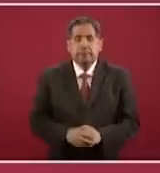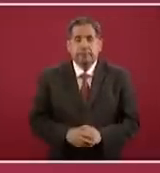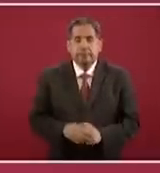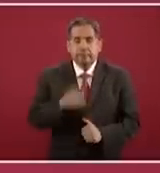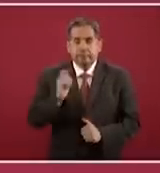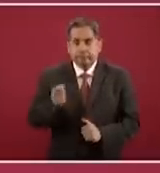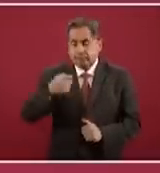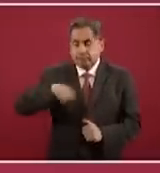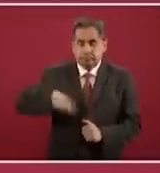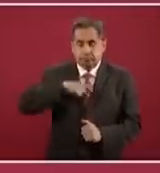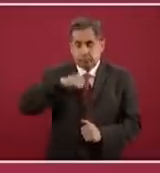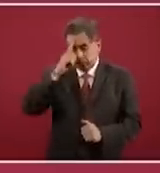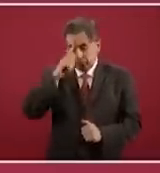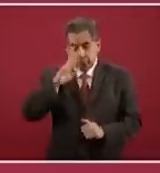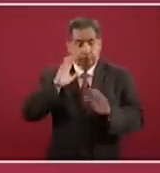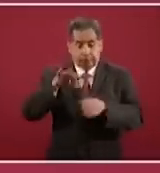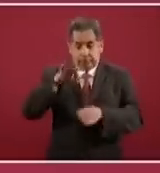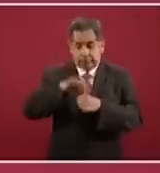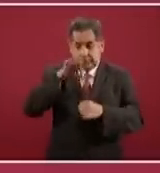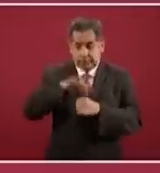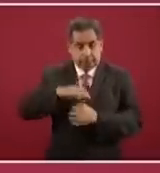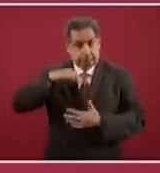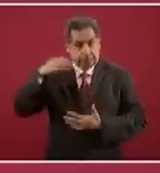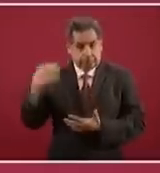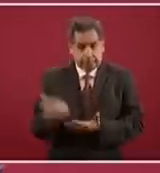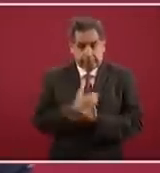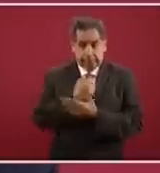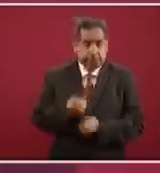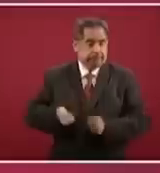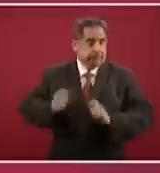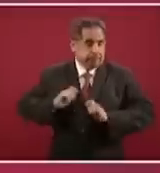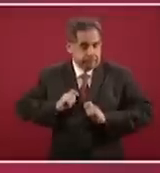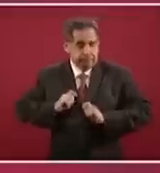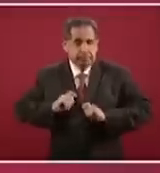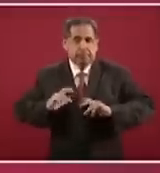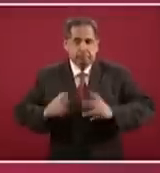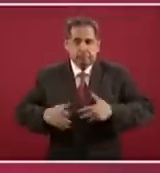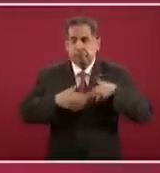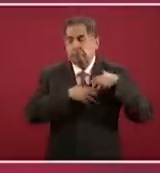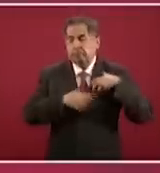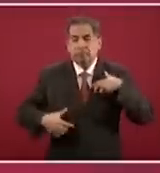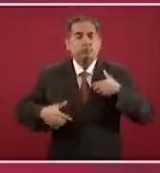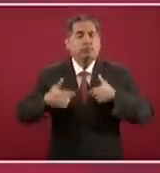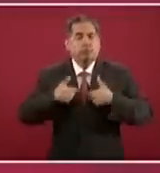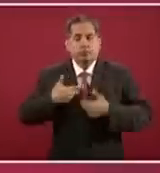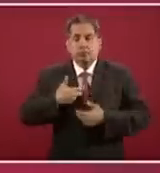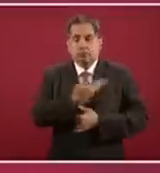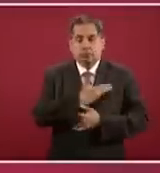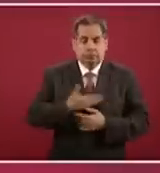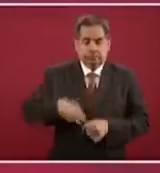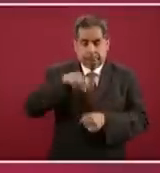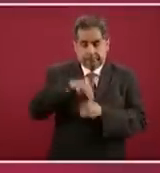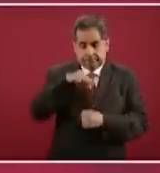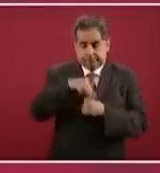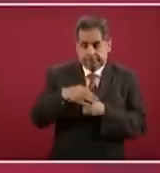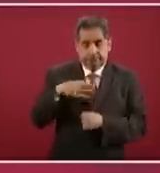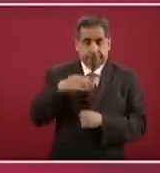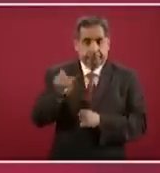cuando nosotros ganamos la presidencia, en mi carácter de presidente electo,